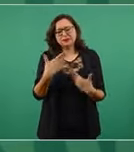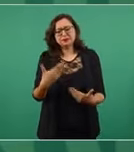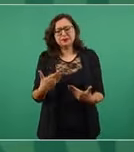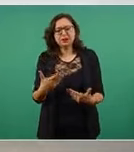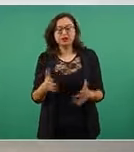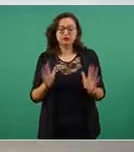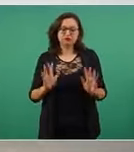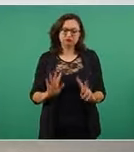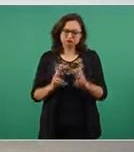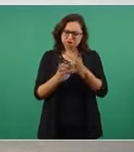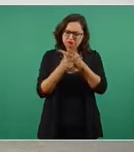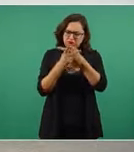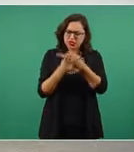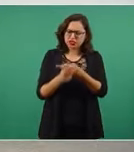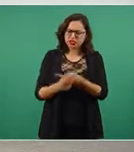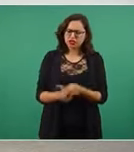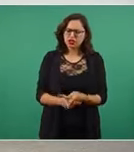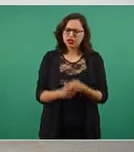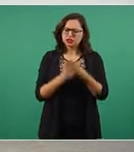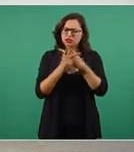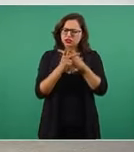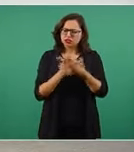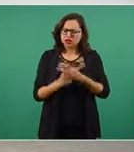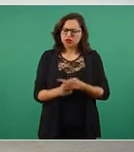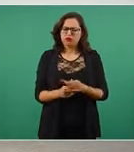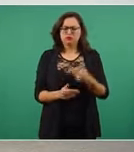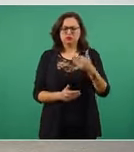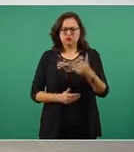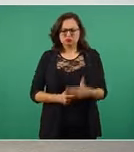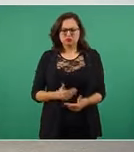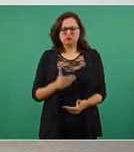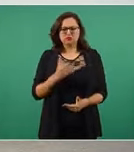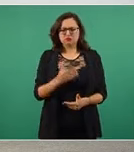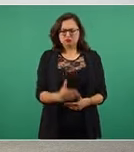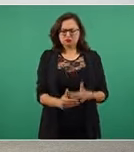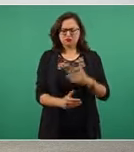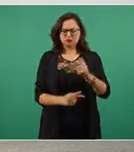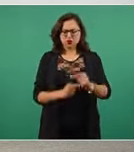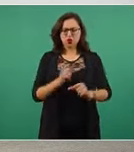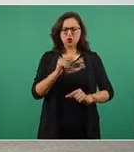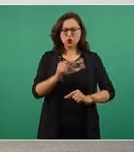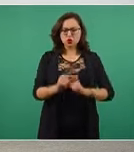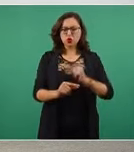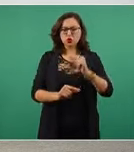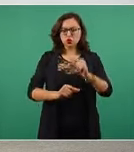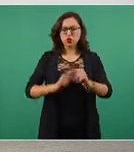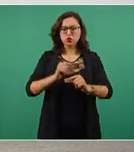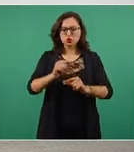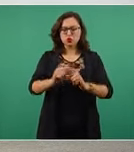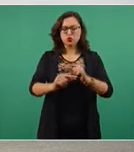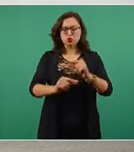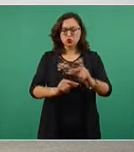hay que desesperarnos. Yo espero que poco a poco